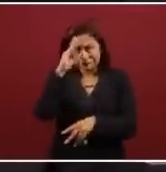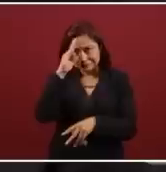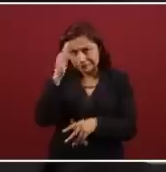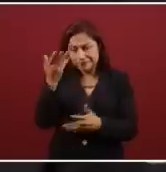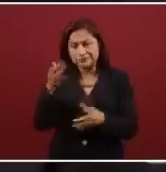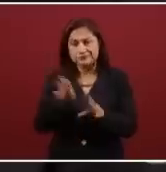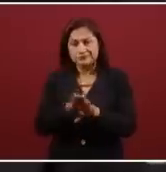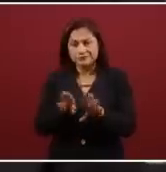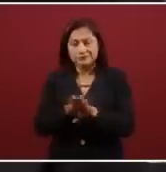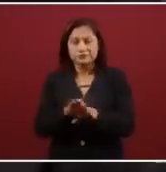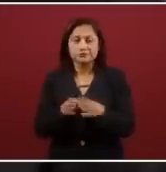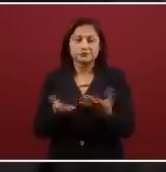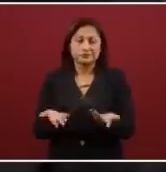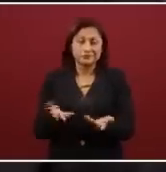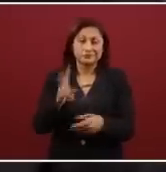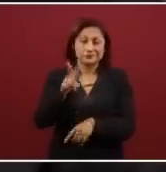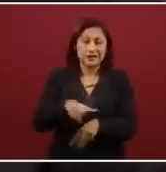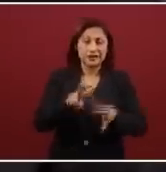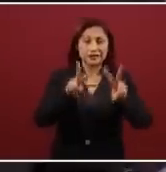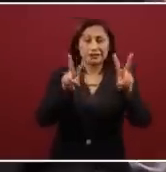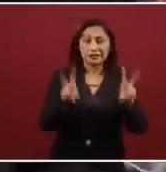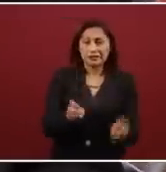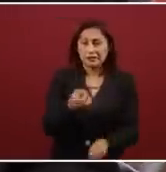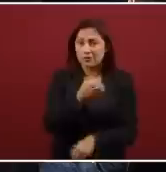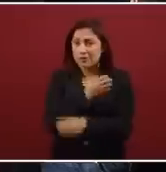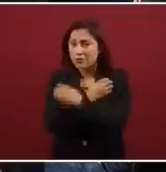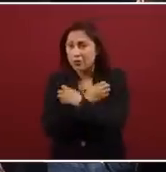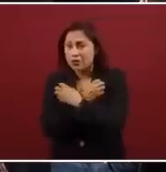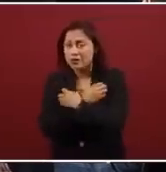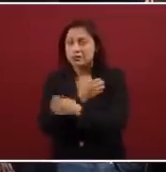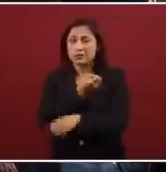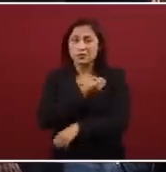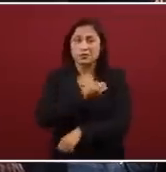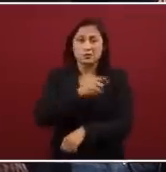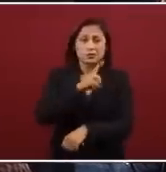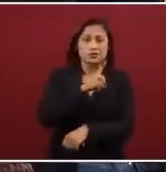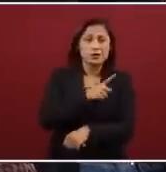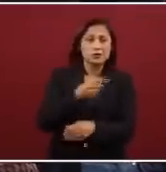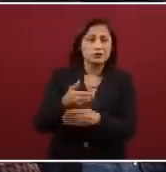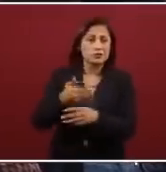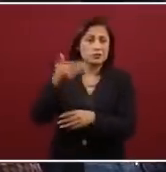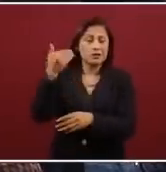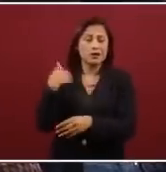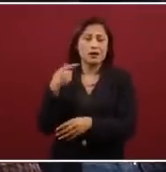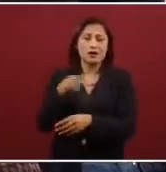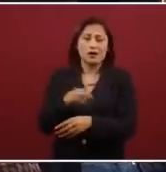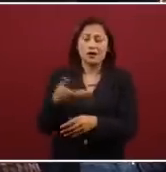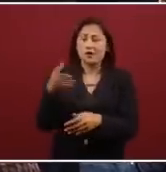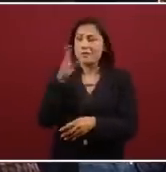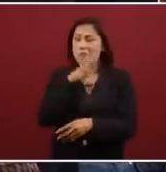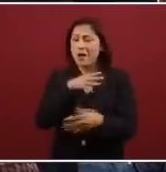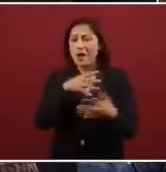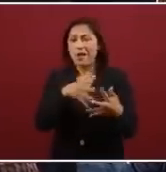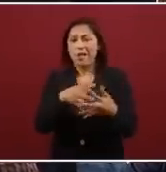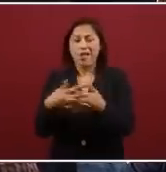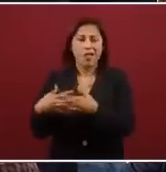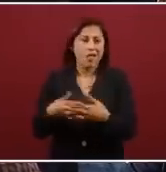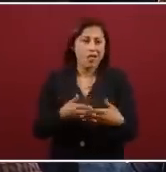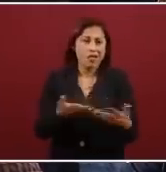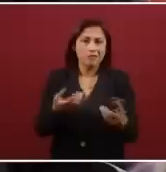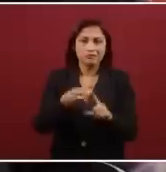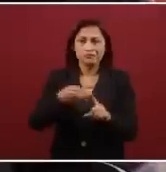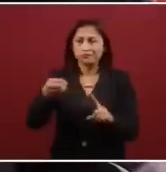la educación, la salud, y siempre se habló más sobre la educación, por eso